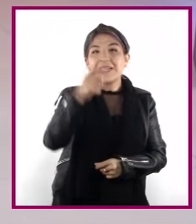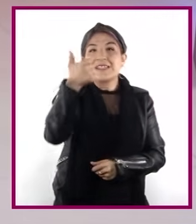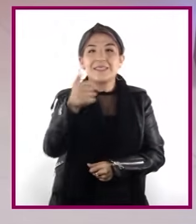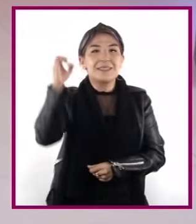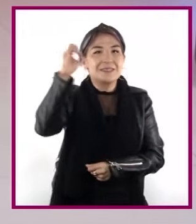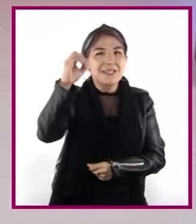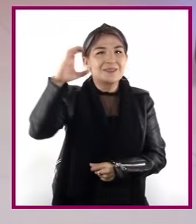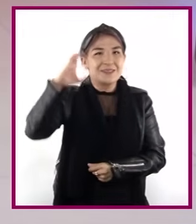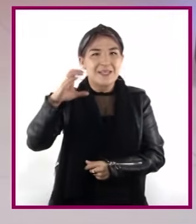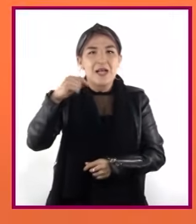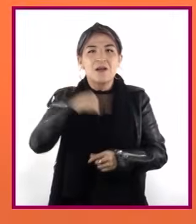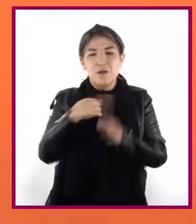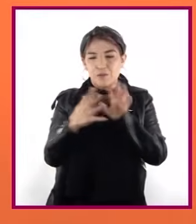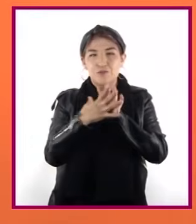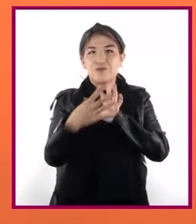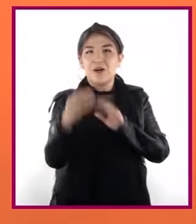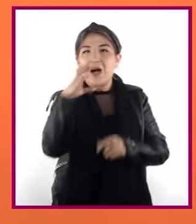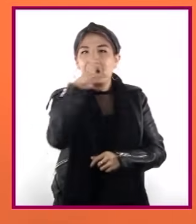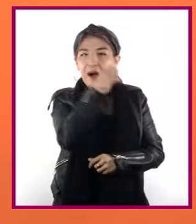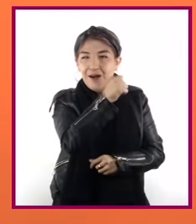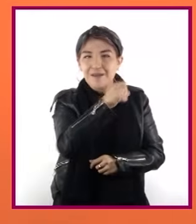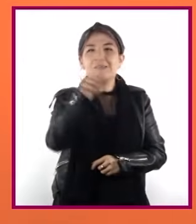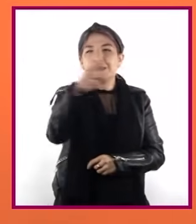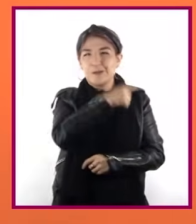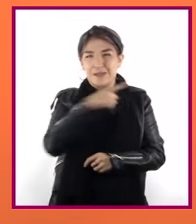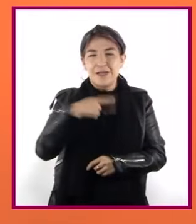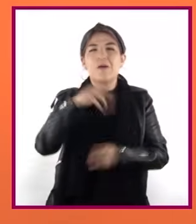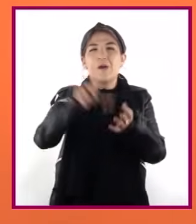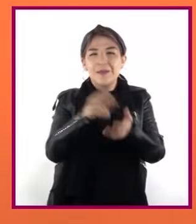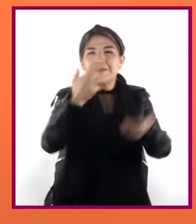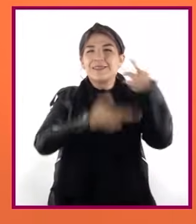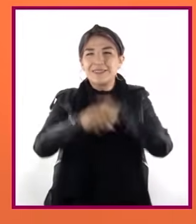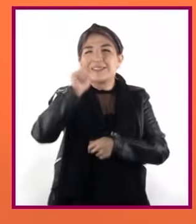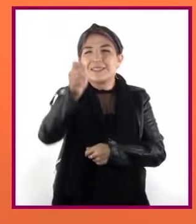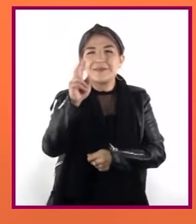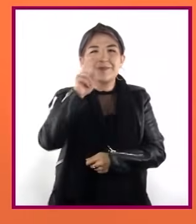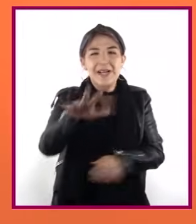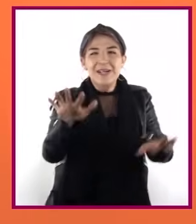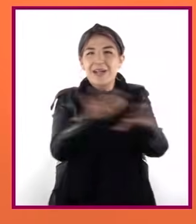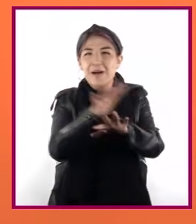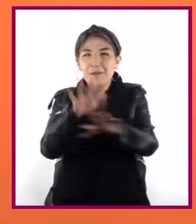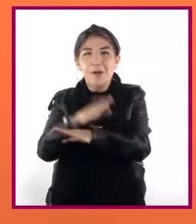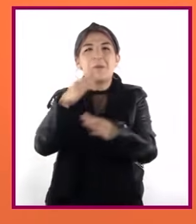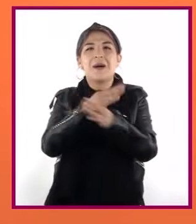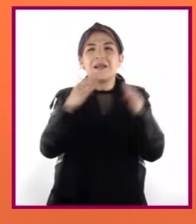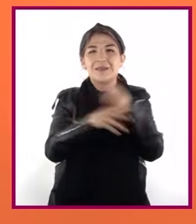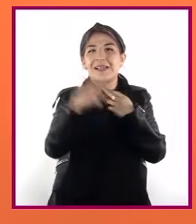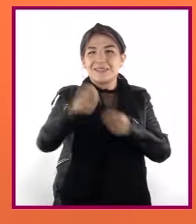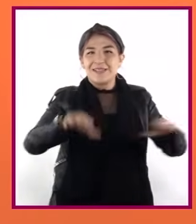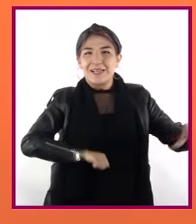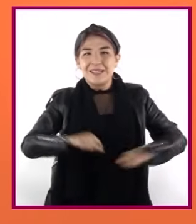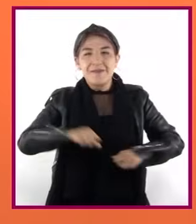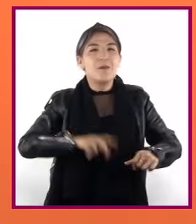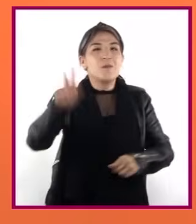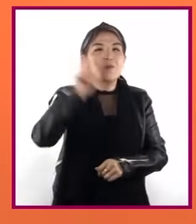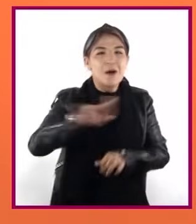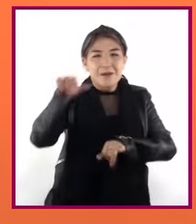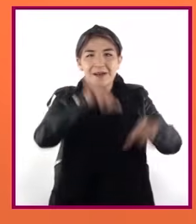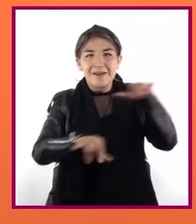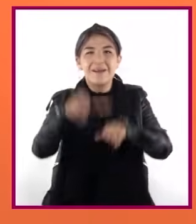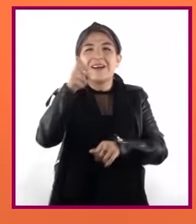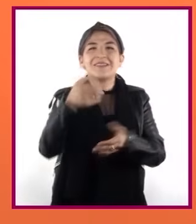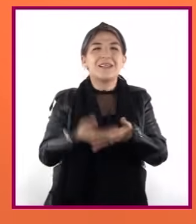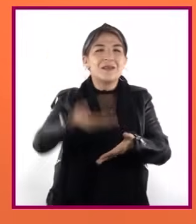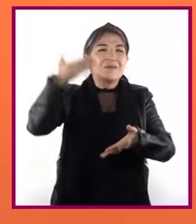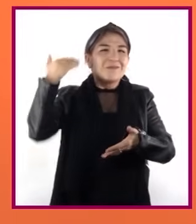36 grados centígrados. Repasemos lo que sabemos sobre los cambios de estado en las actividades experimentales que llevamos